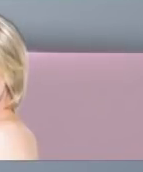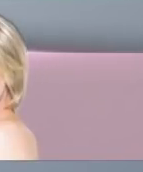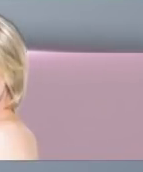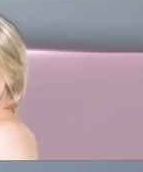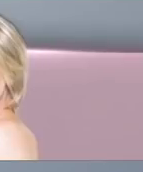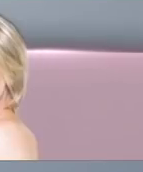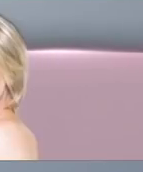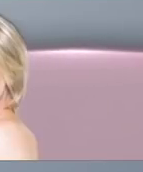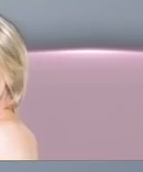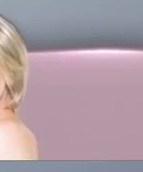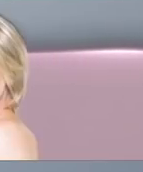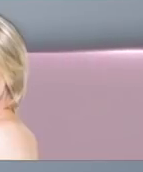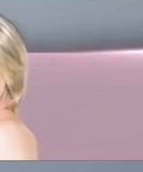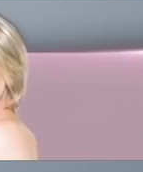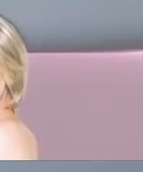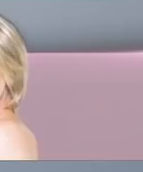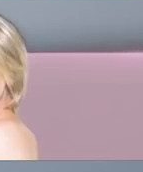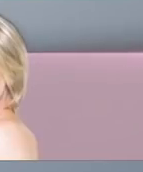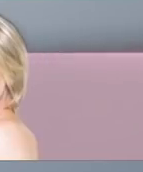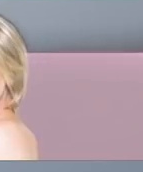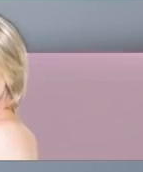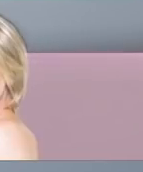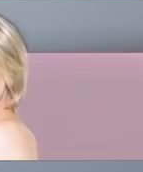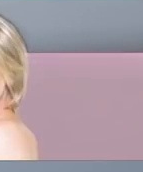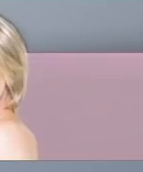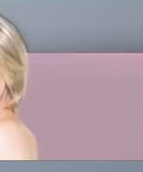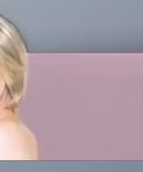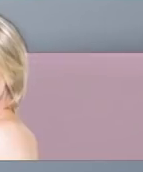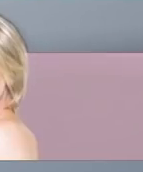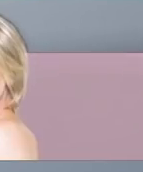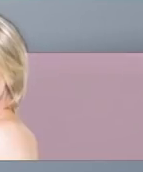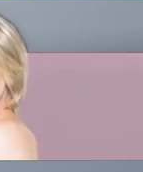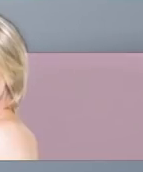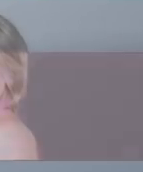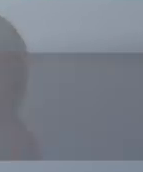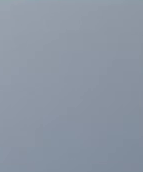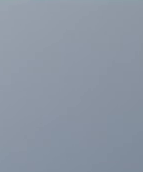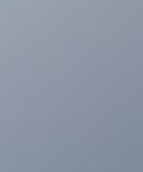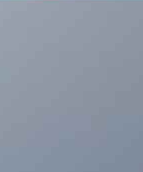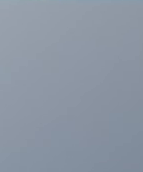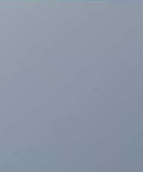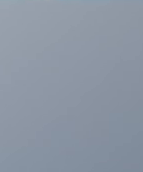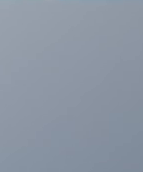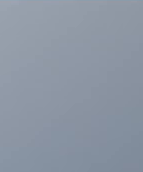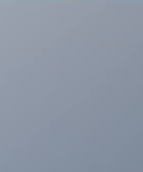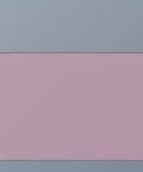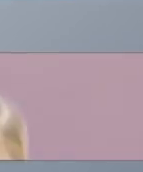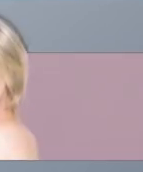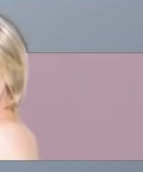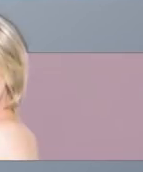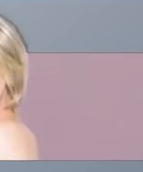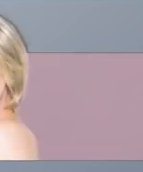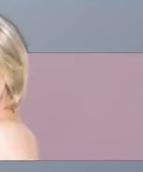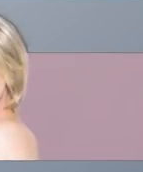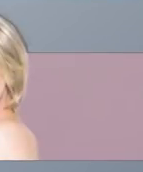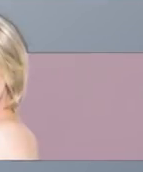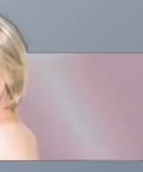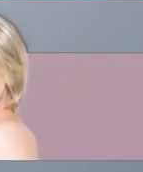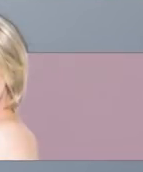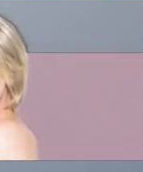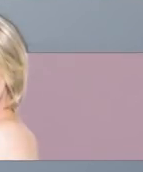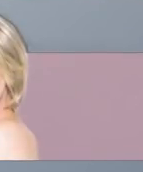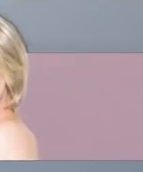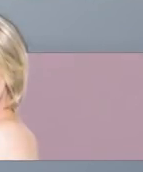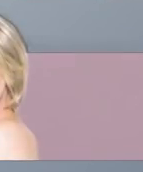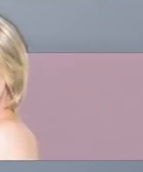especiales, escenarios temáticos y sonidos relajantes que le van a ayudar para que deje de lado la incomodidad de un proceso